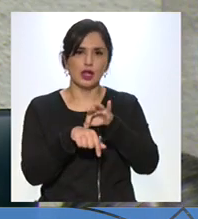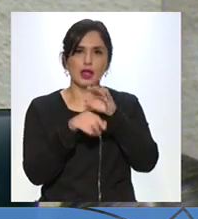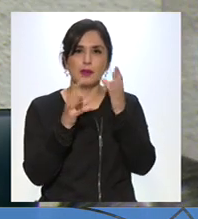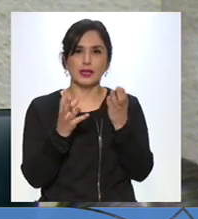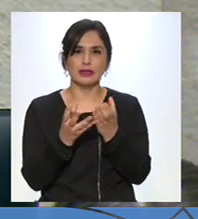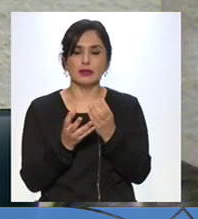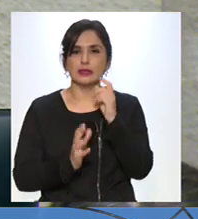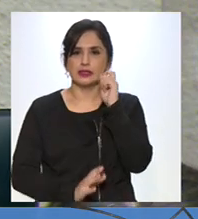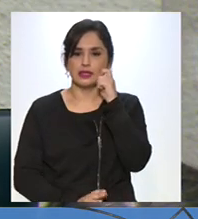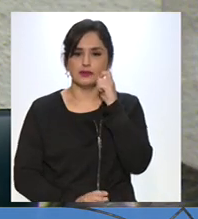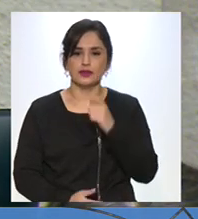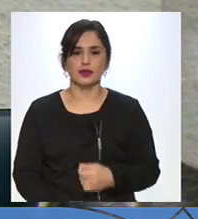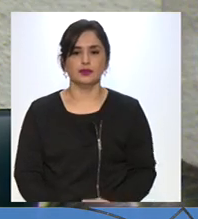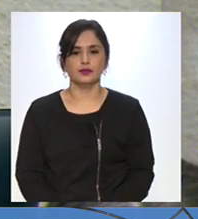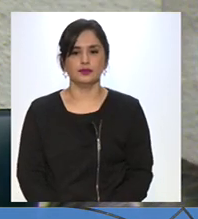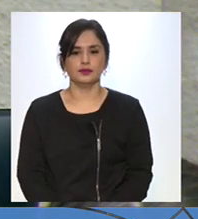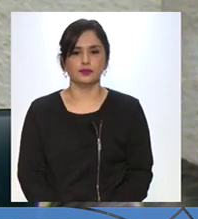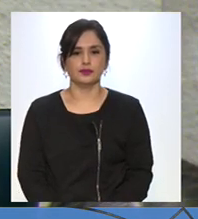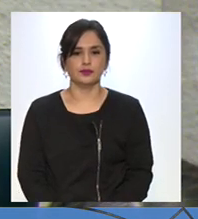significado.